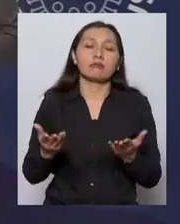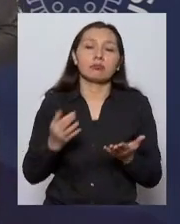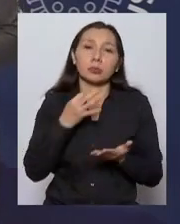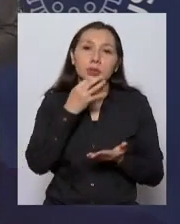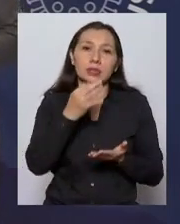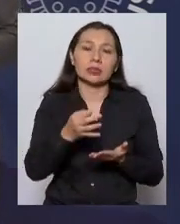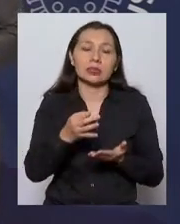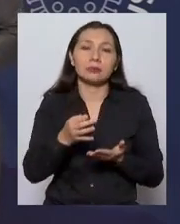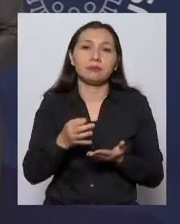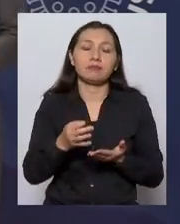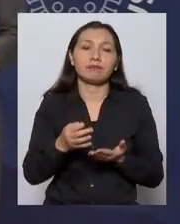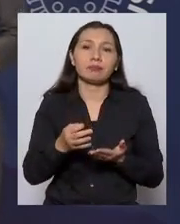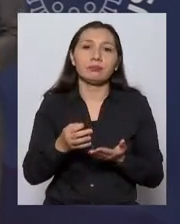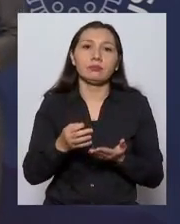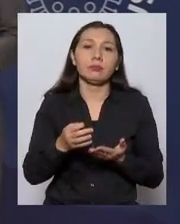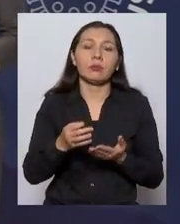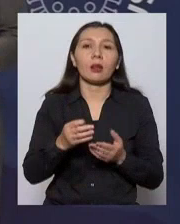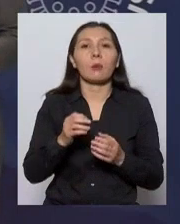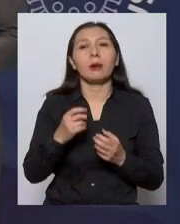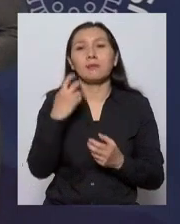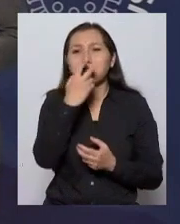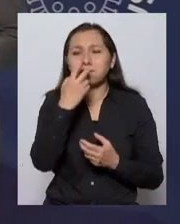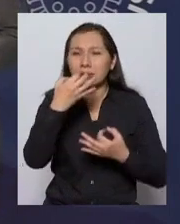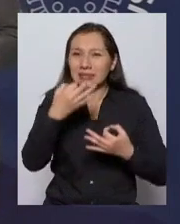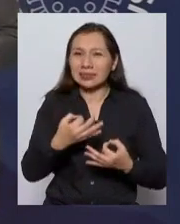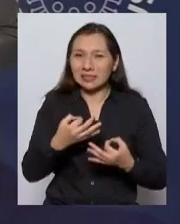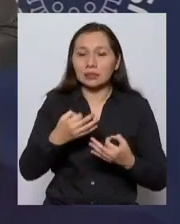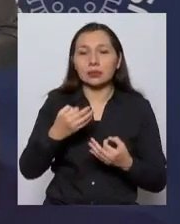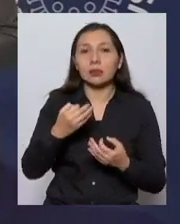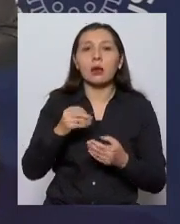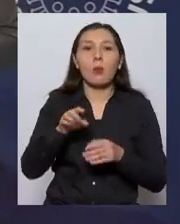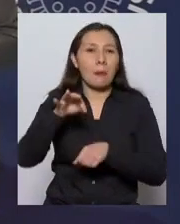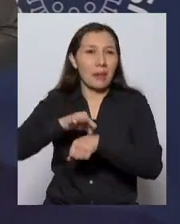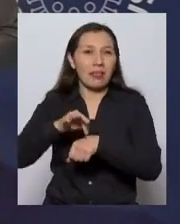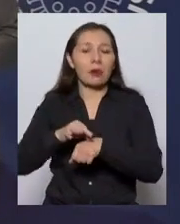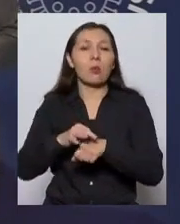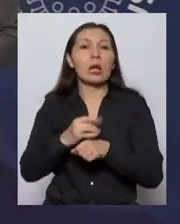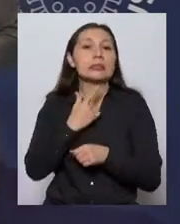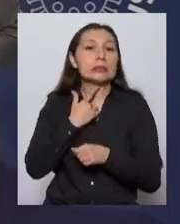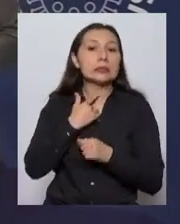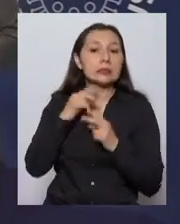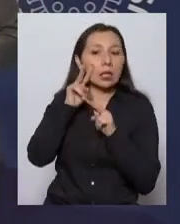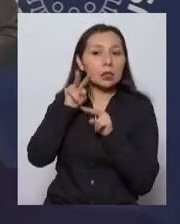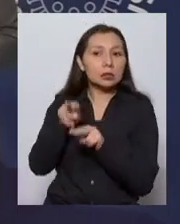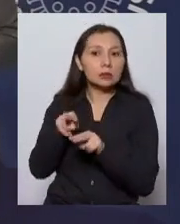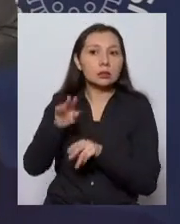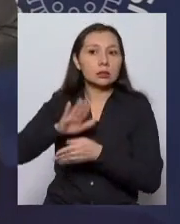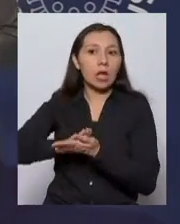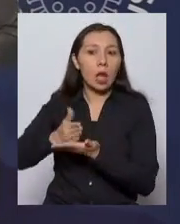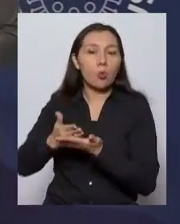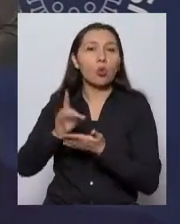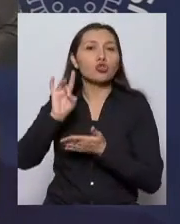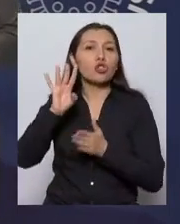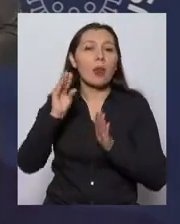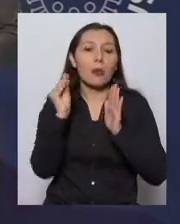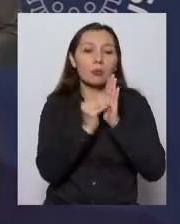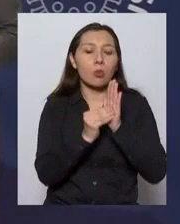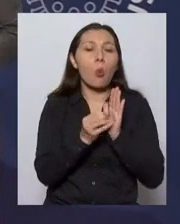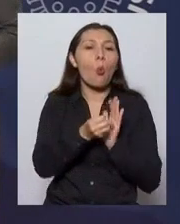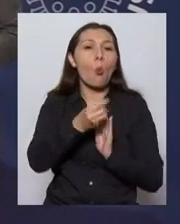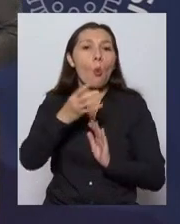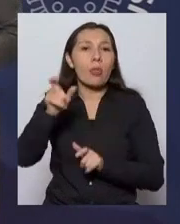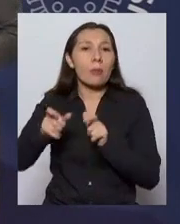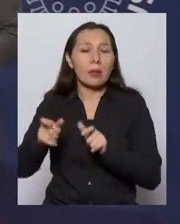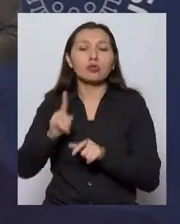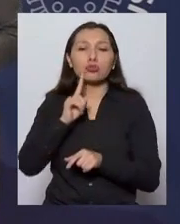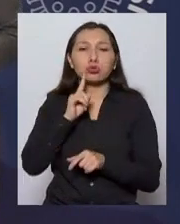decir, en una jerga técnica, interés epidemiológico, salvo el registro de cuánto